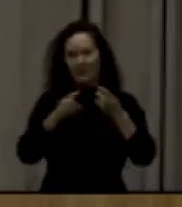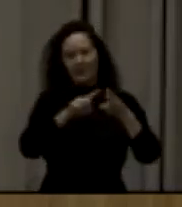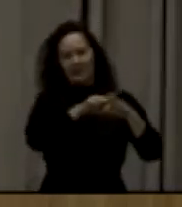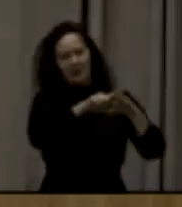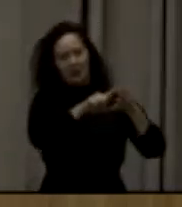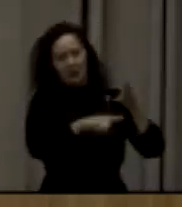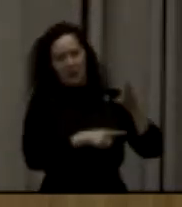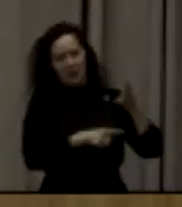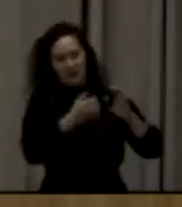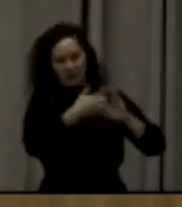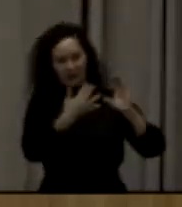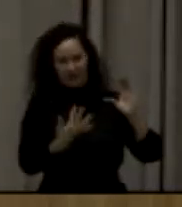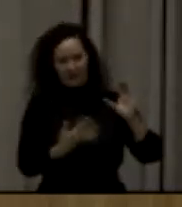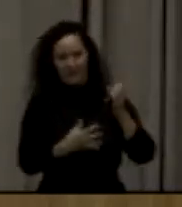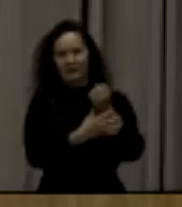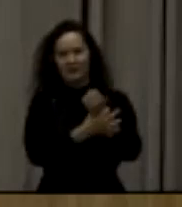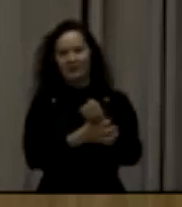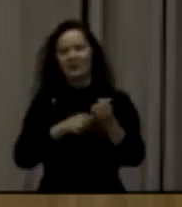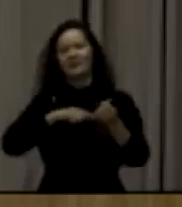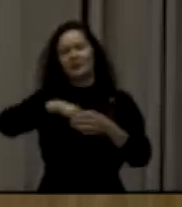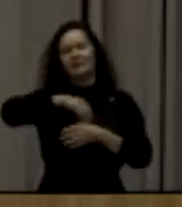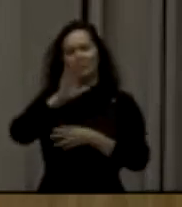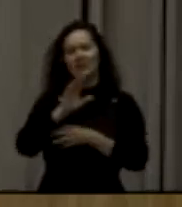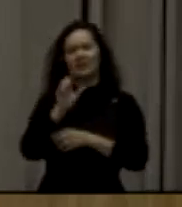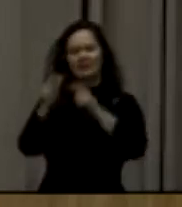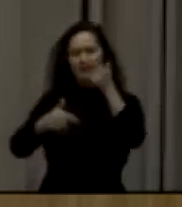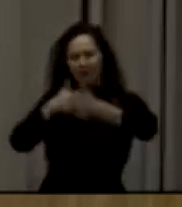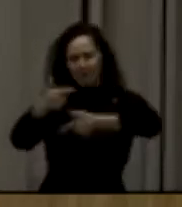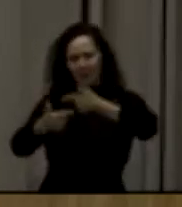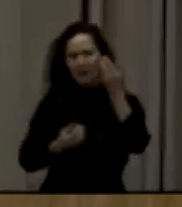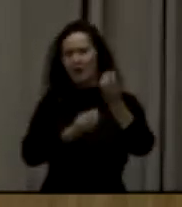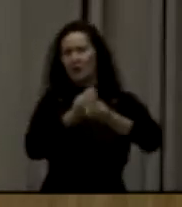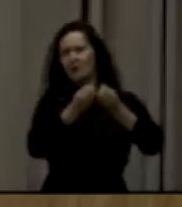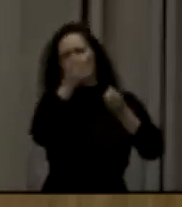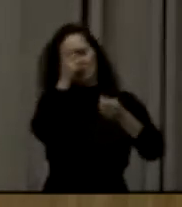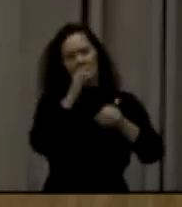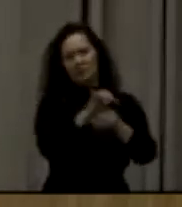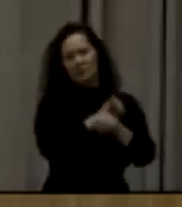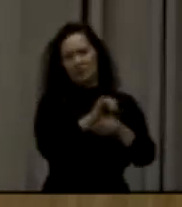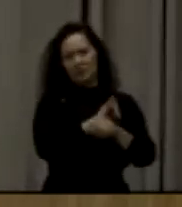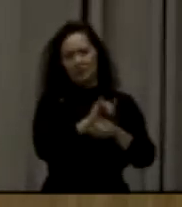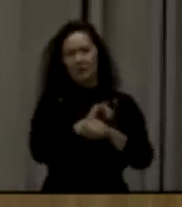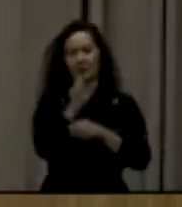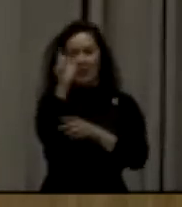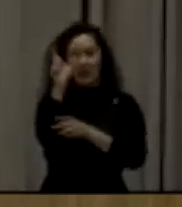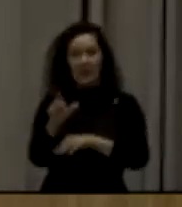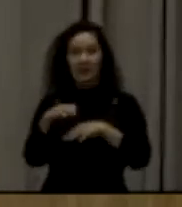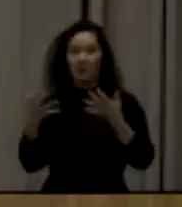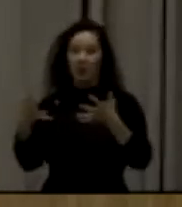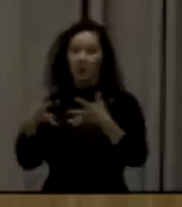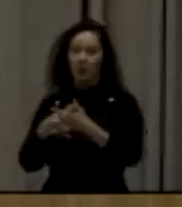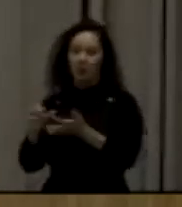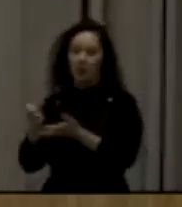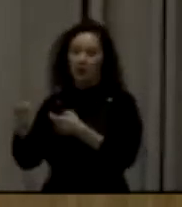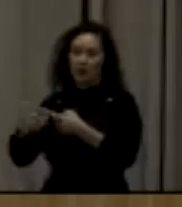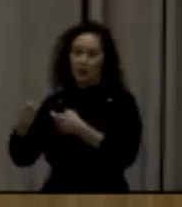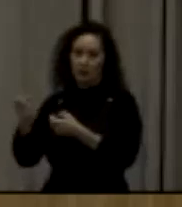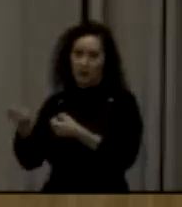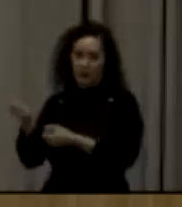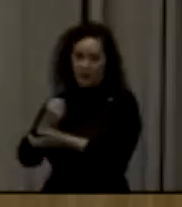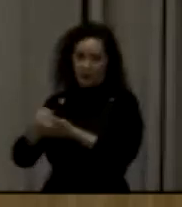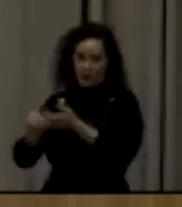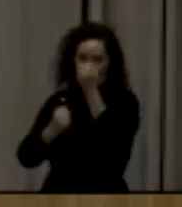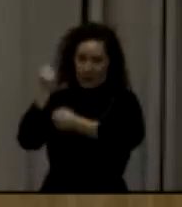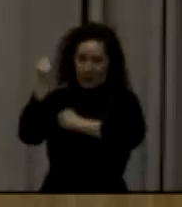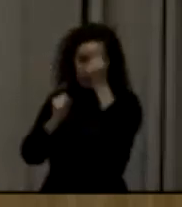hay más de lo que ellos han venido haciendo y cómo lo han venido haciendo Cuando digo ellos complejo médico Industrial grandes capitales transnacionales